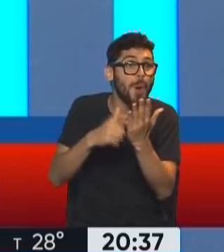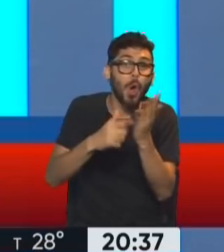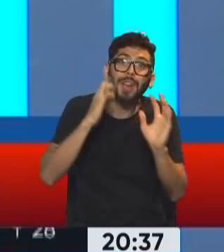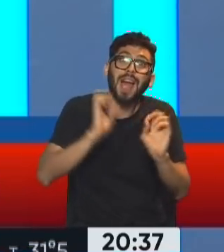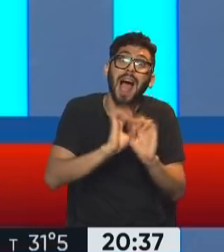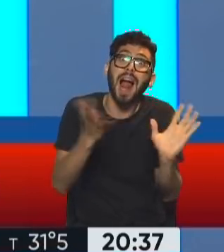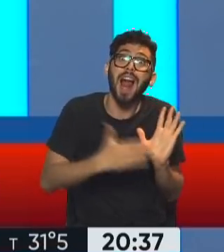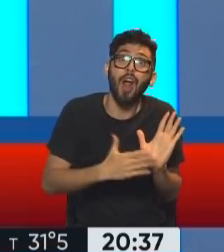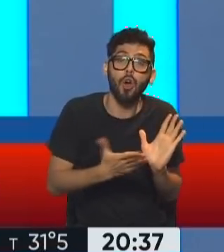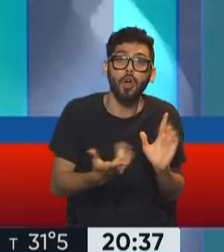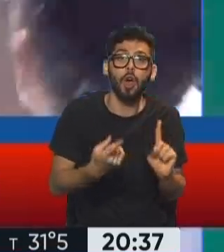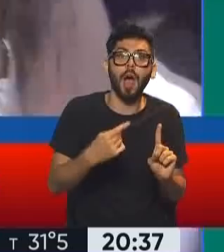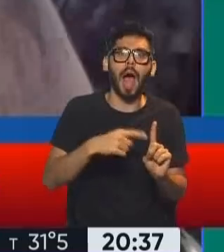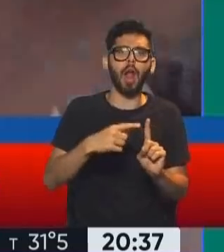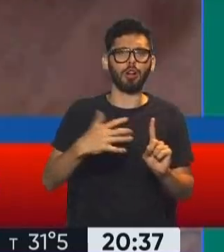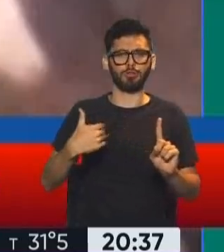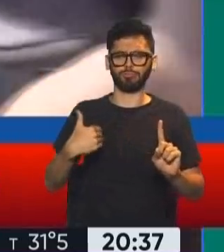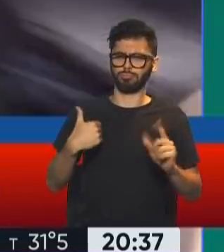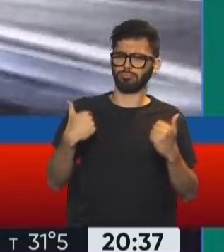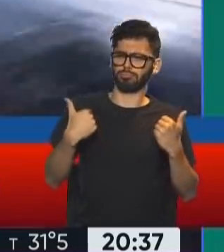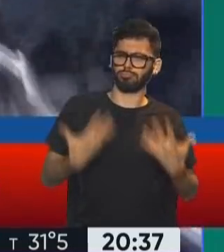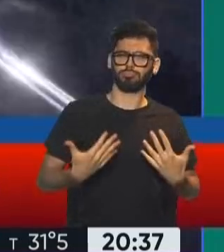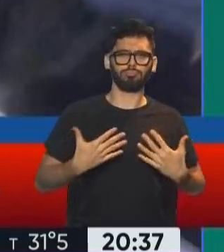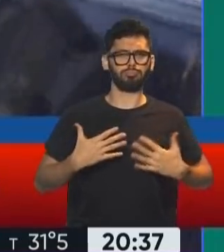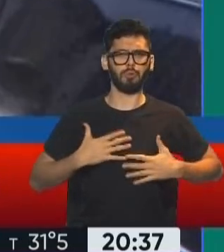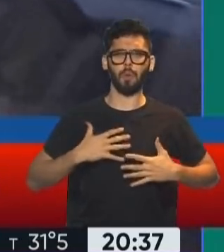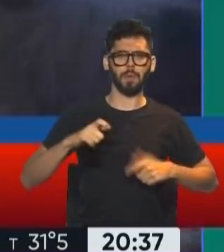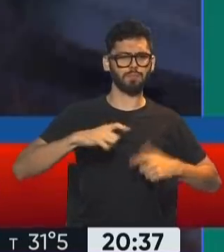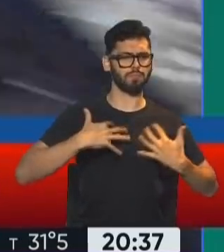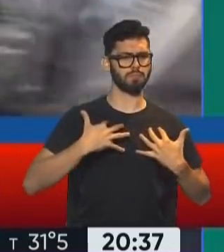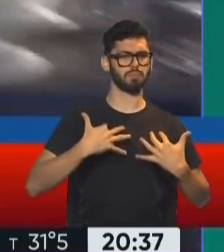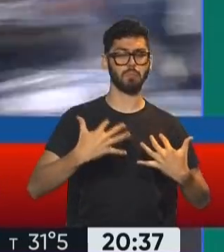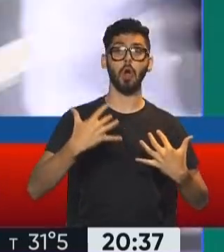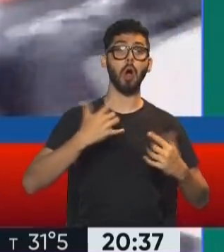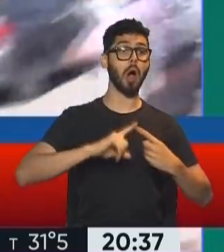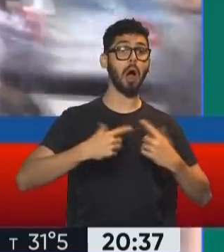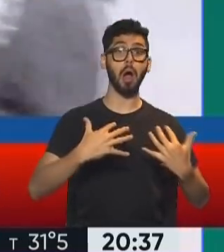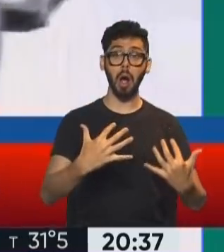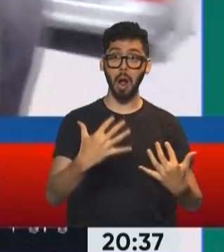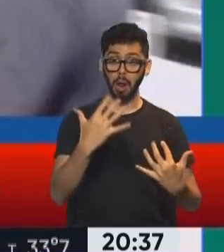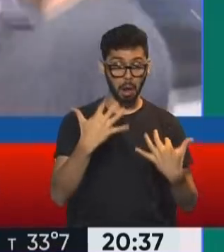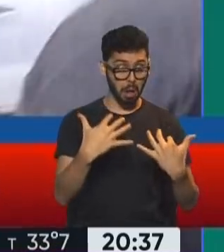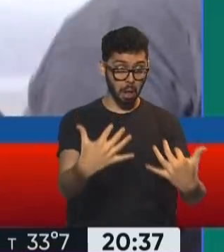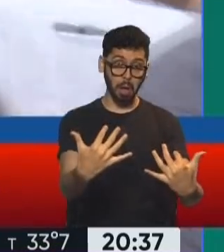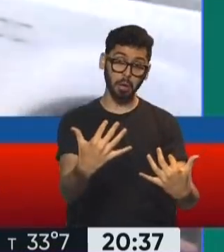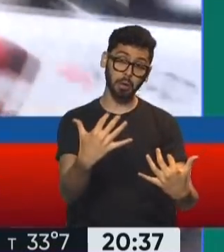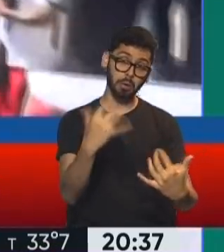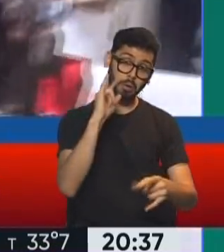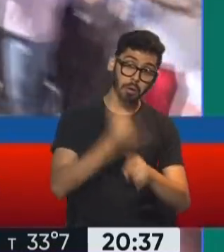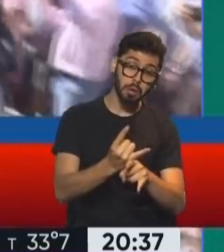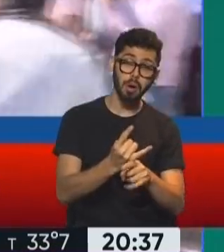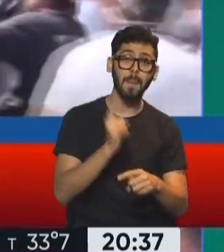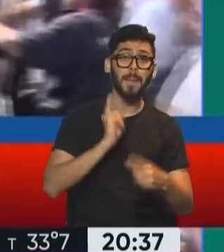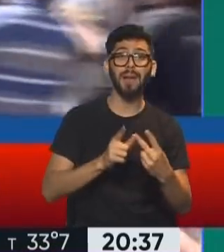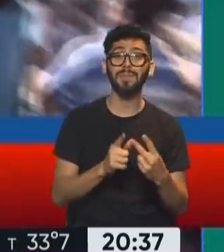de convertirse en republicano y del clamor popular que iba a lograr en Dolores, la verdad que no lo logró. Dijo incluso